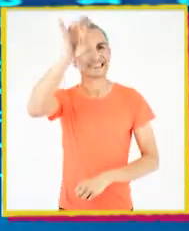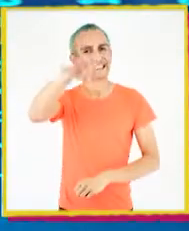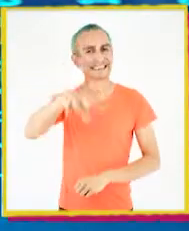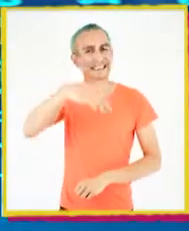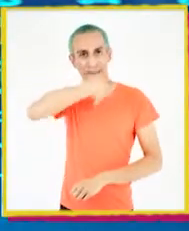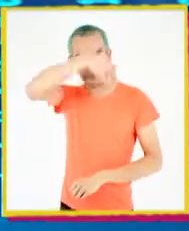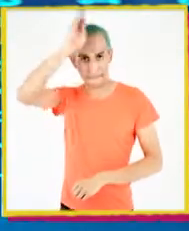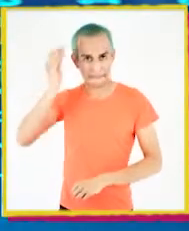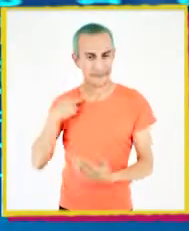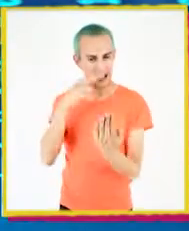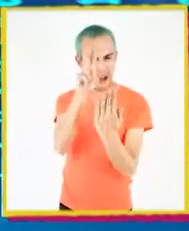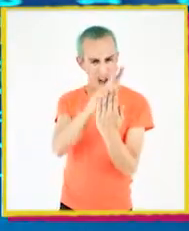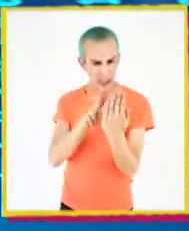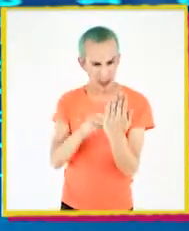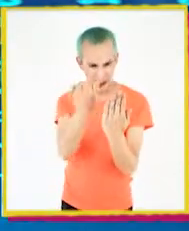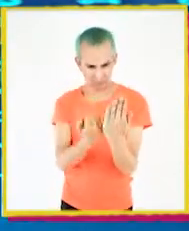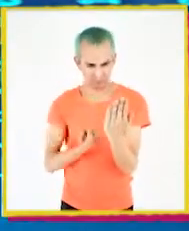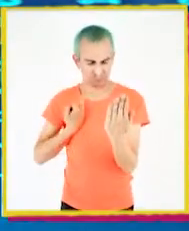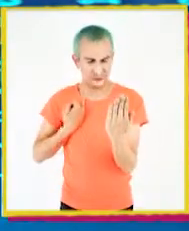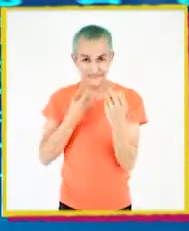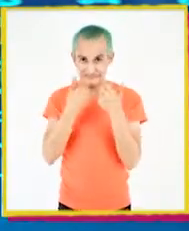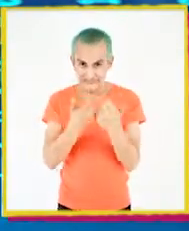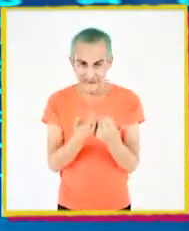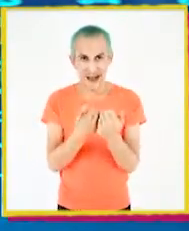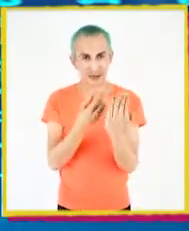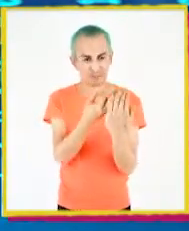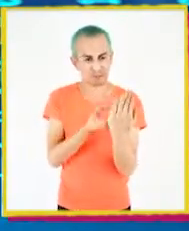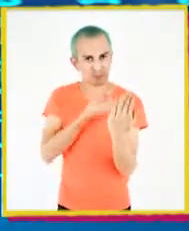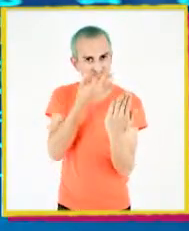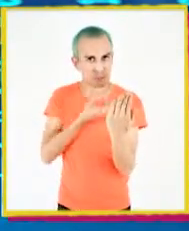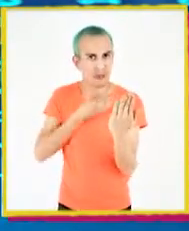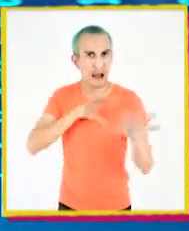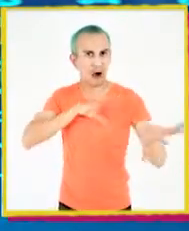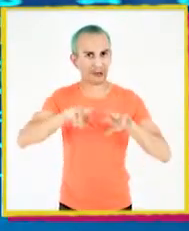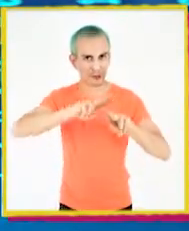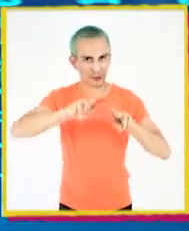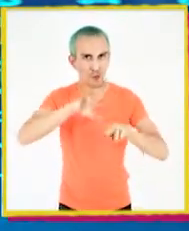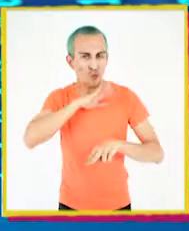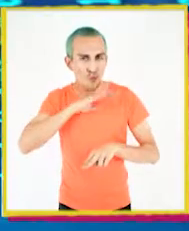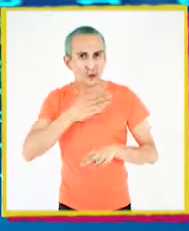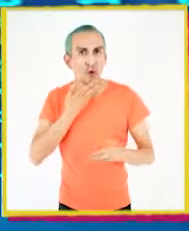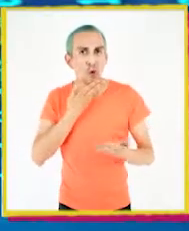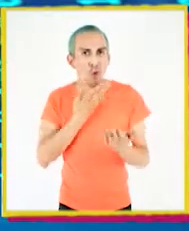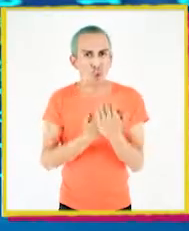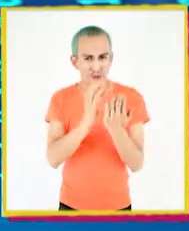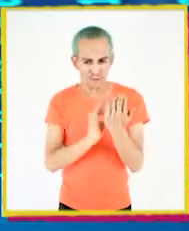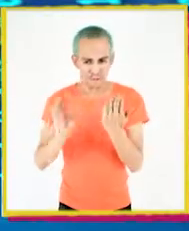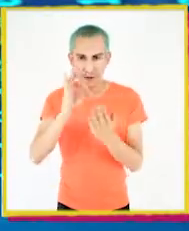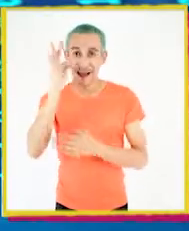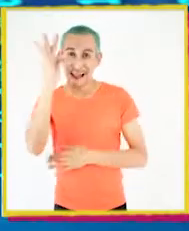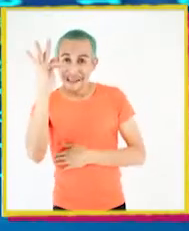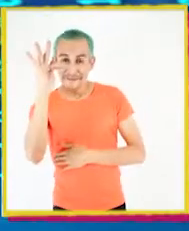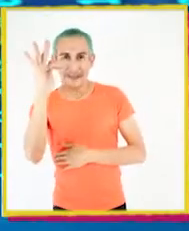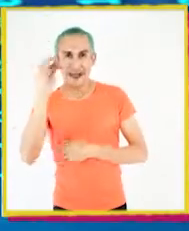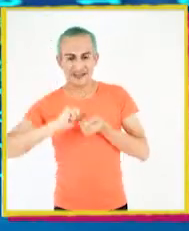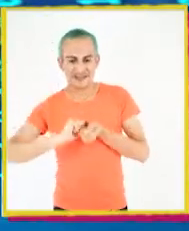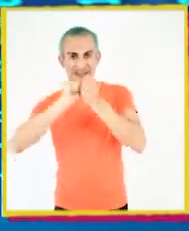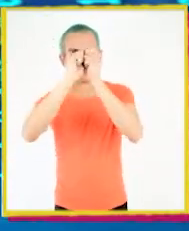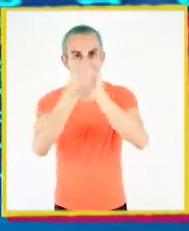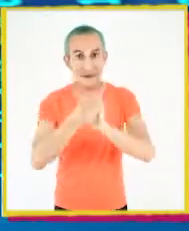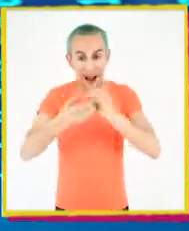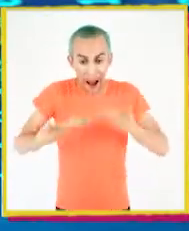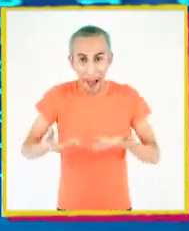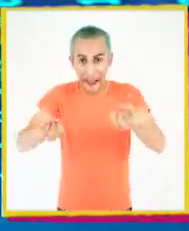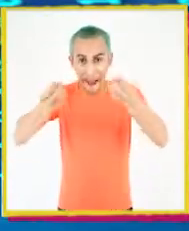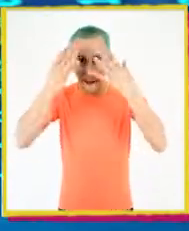Ya sabes, Maca, debes leer bien las instrucciones y recomendaciones de los aparatos que ocupes y en caso de hablar de grados Fahrenheit,